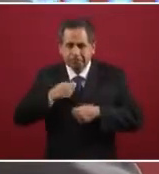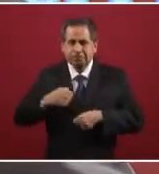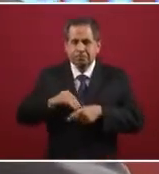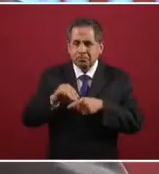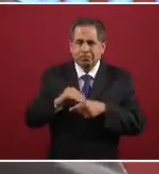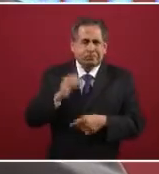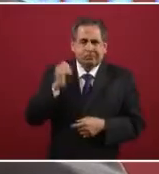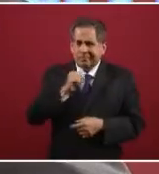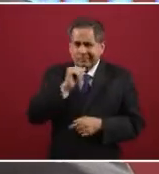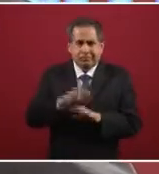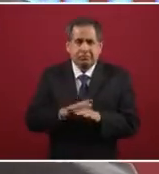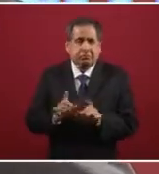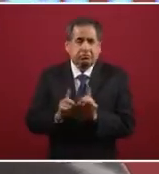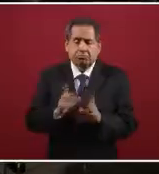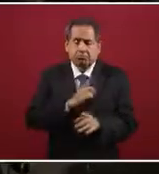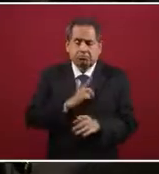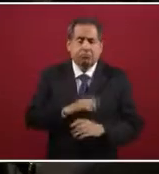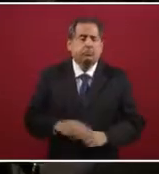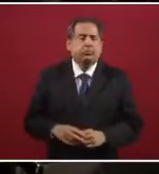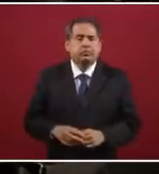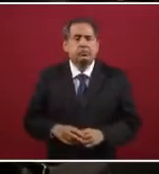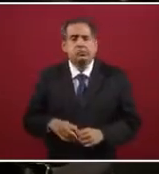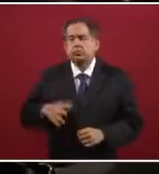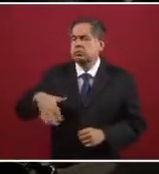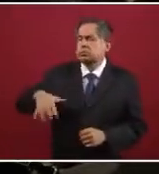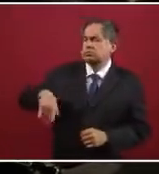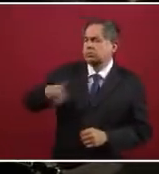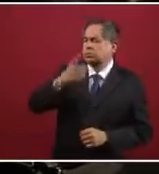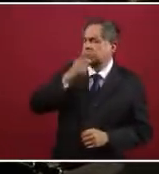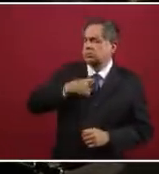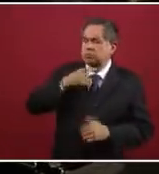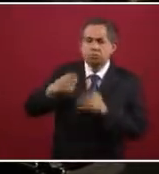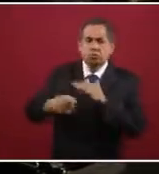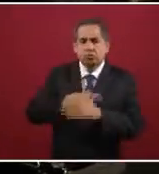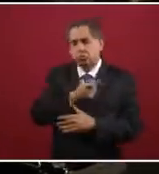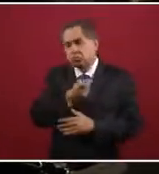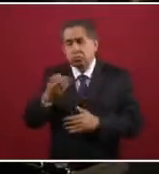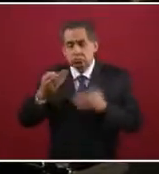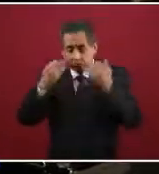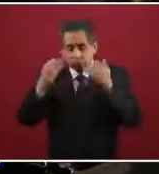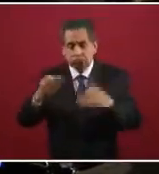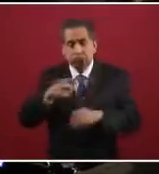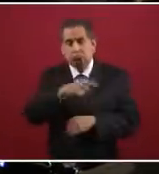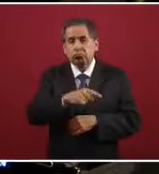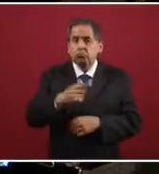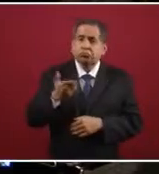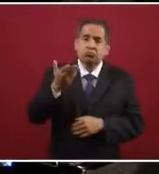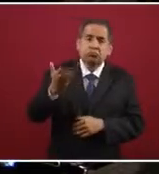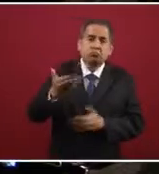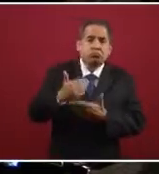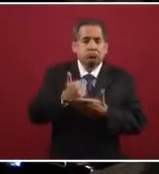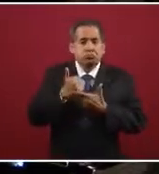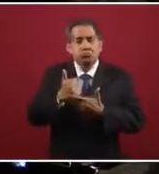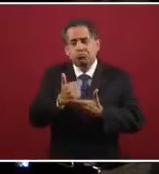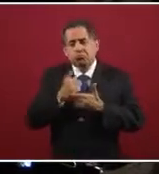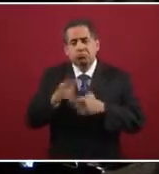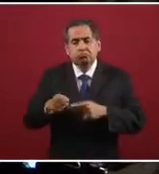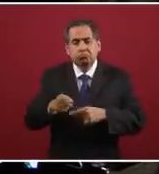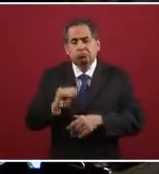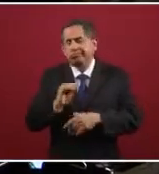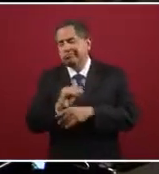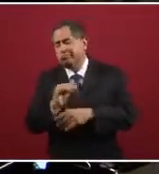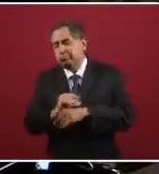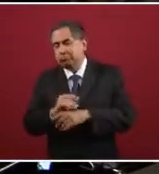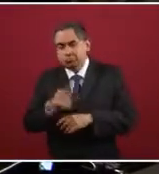estilo. Tenemos versiones nosotros de que testigos aseguran que él había pedido ayuda en la estación migratoria y no se le